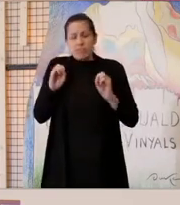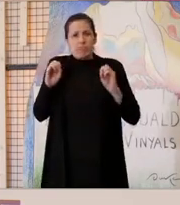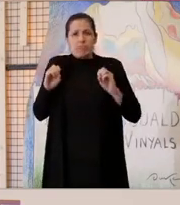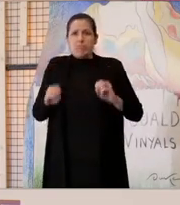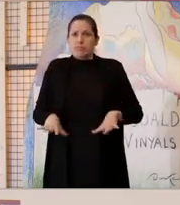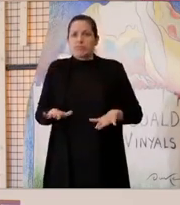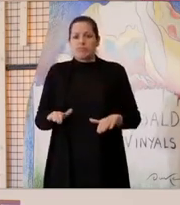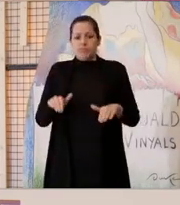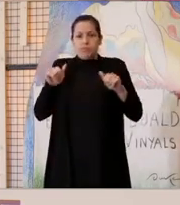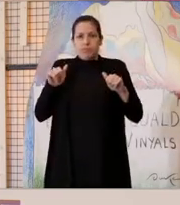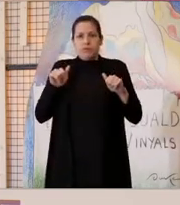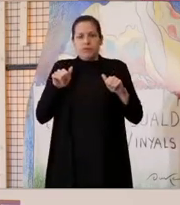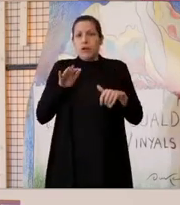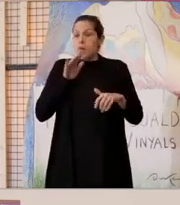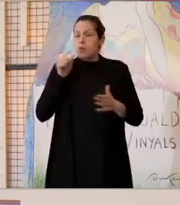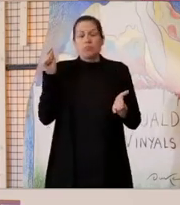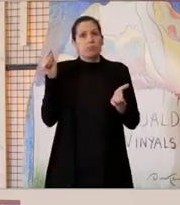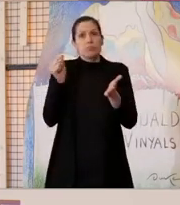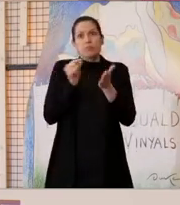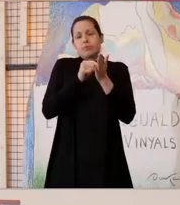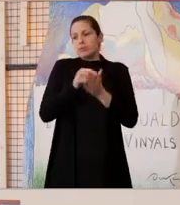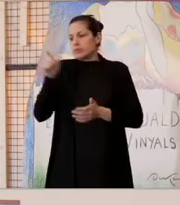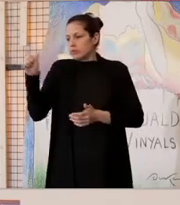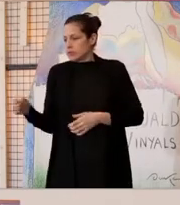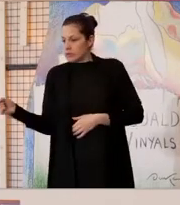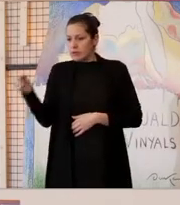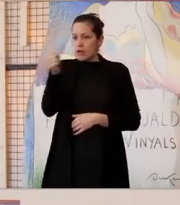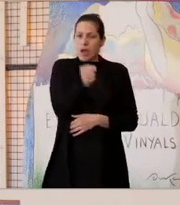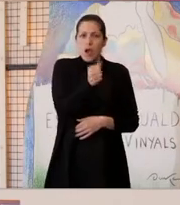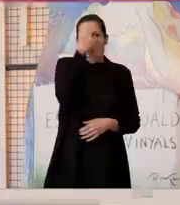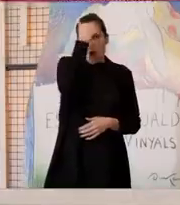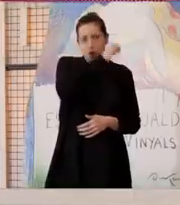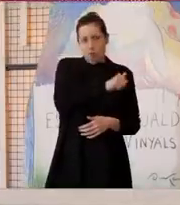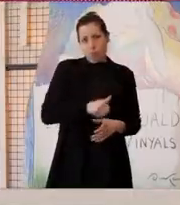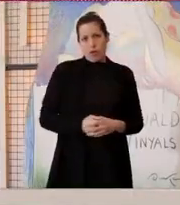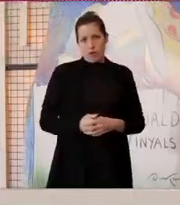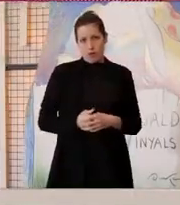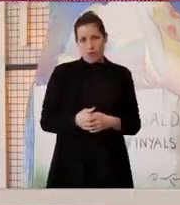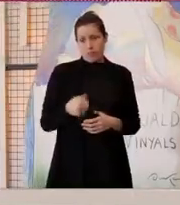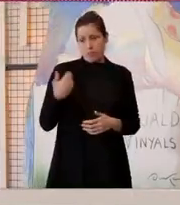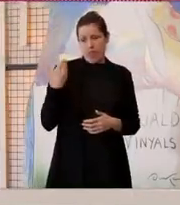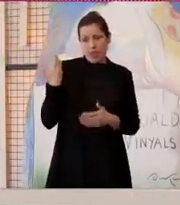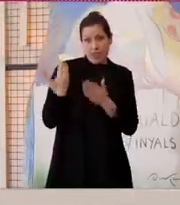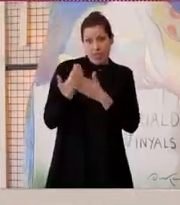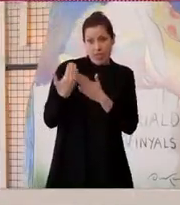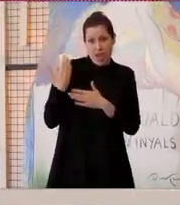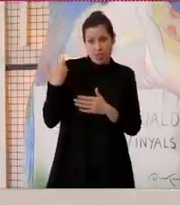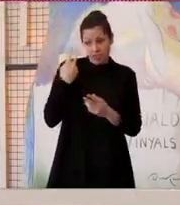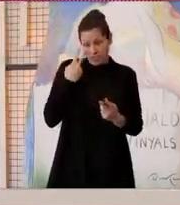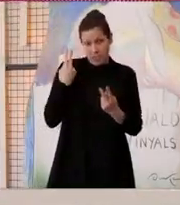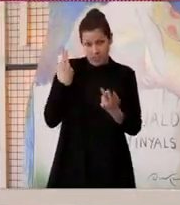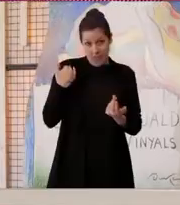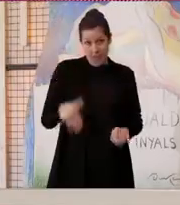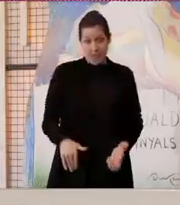se propone a a hombres lo hemos visto estos días en Galicia se ha